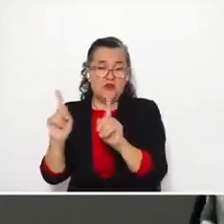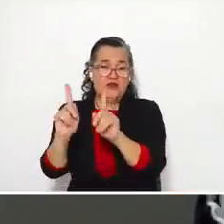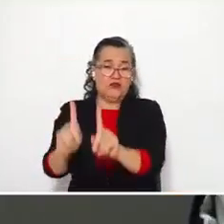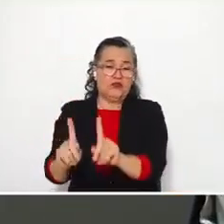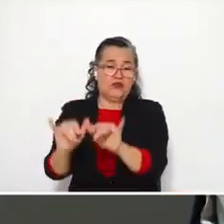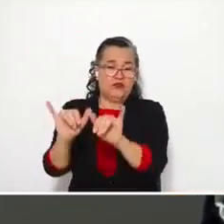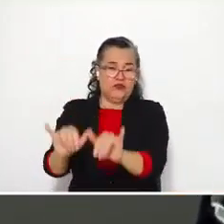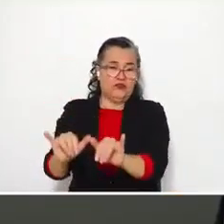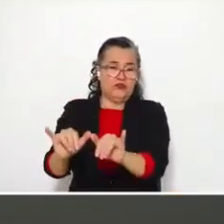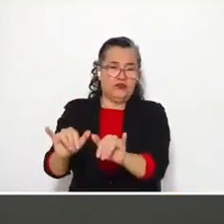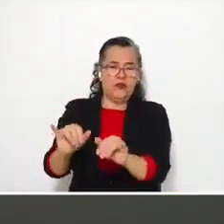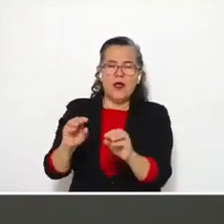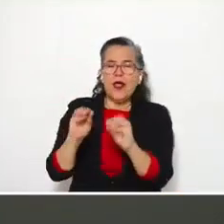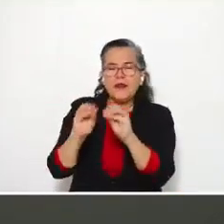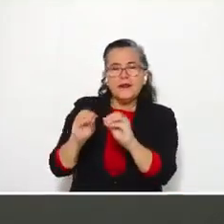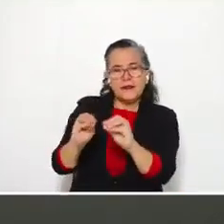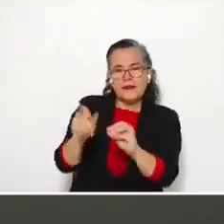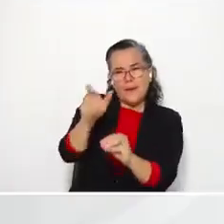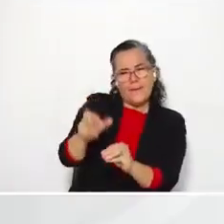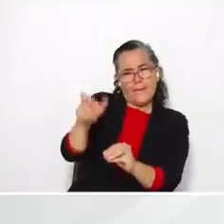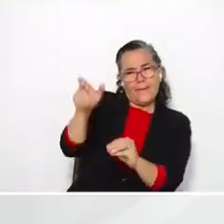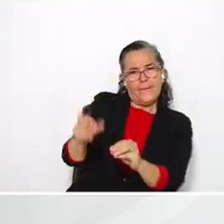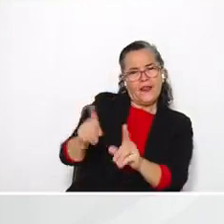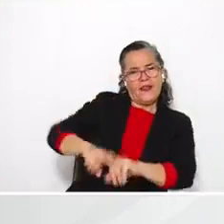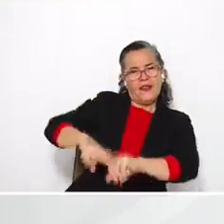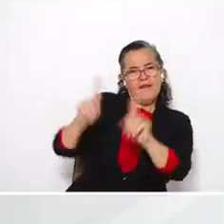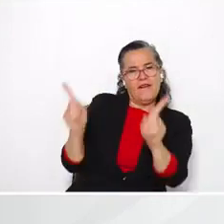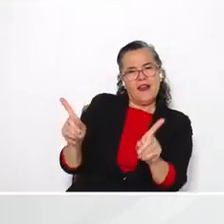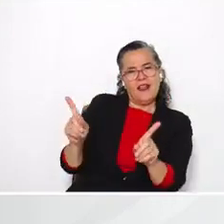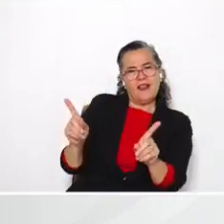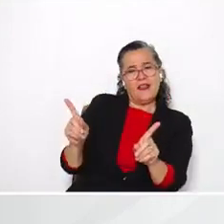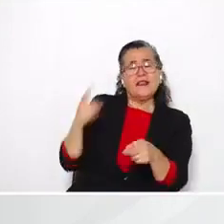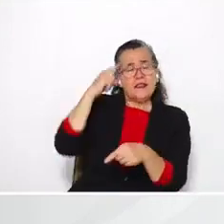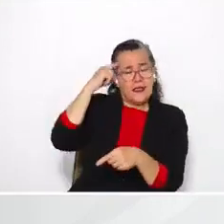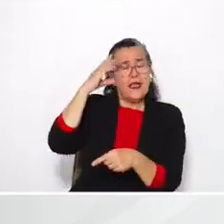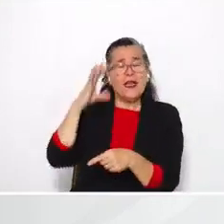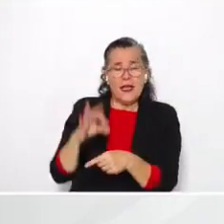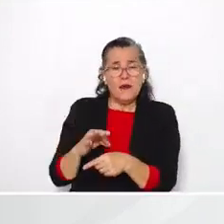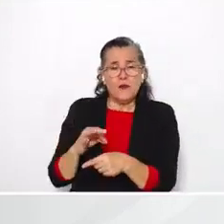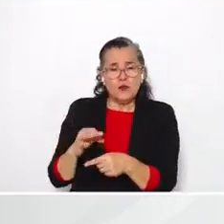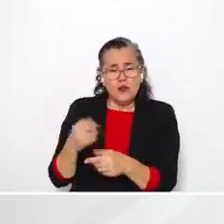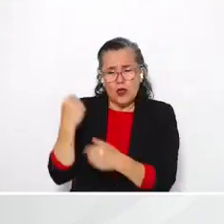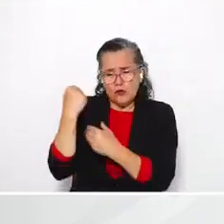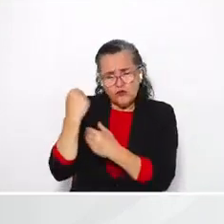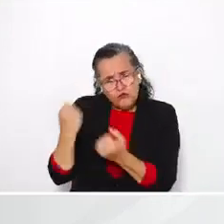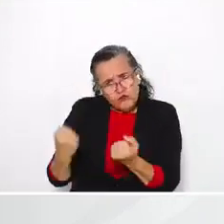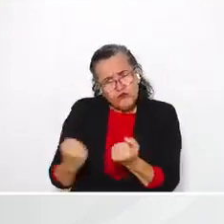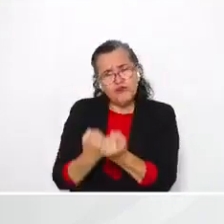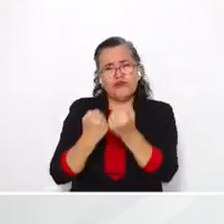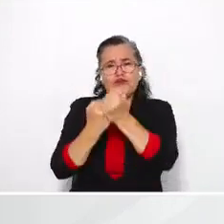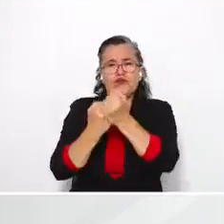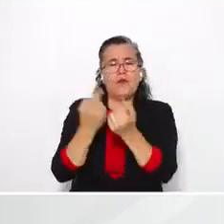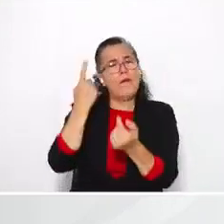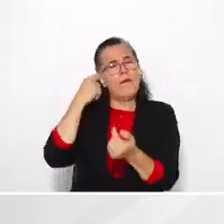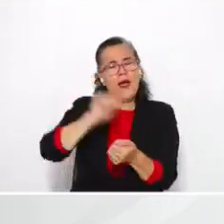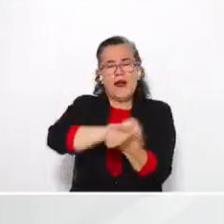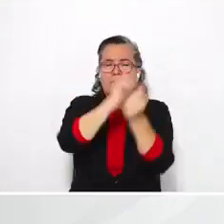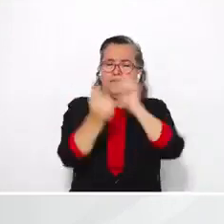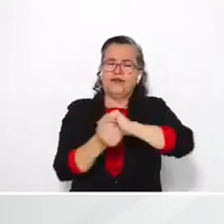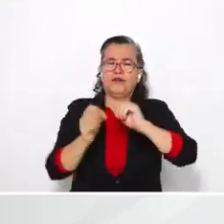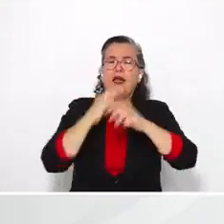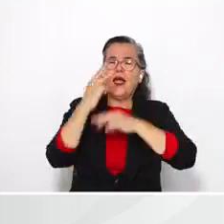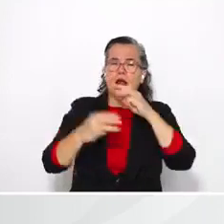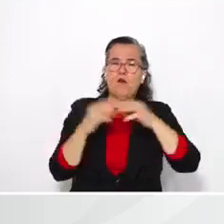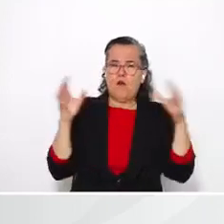queríamos formar una persona diferente y creemos en el potencial del individuo para cambiar el mundo.